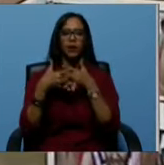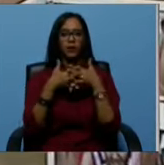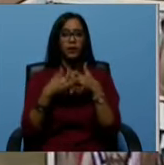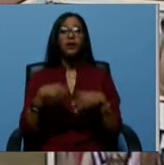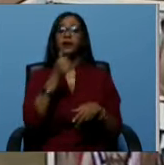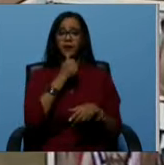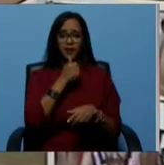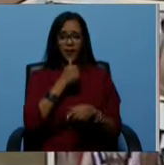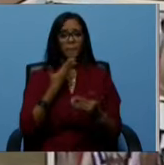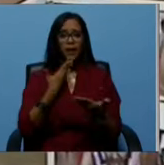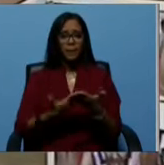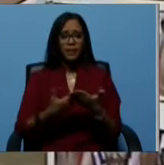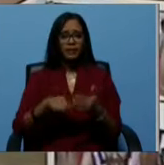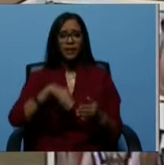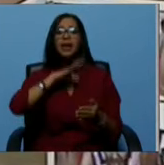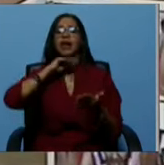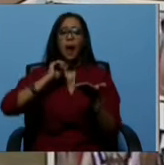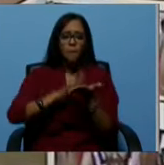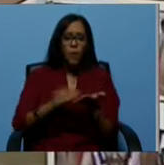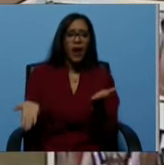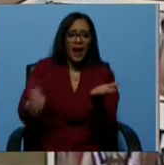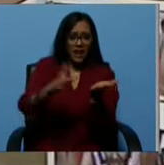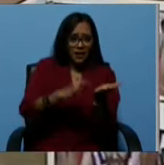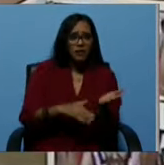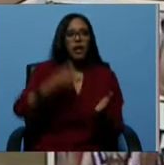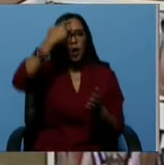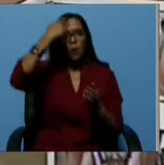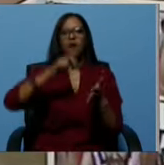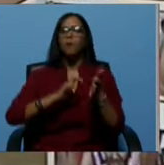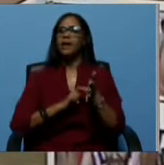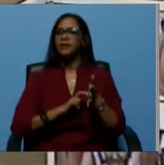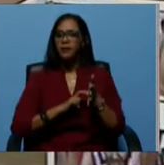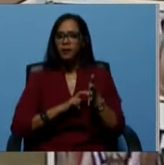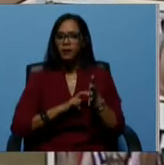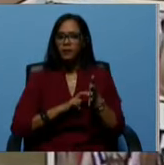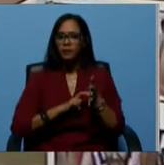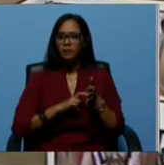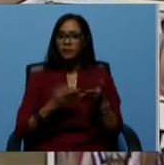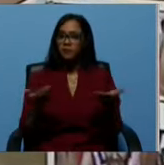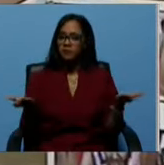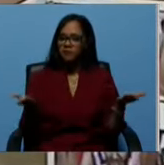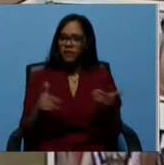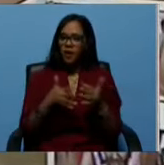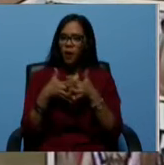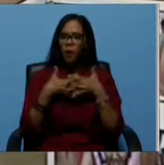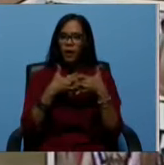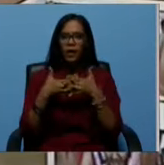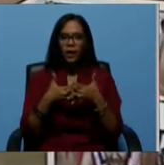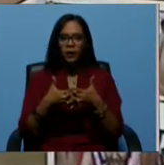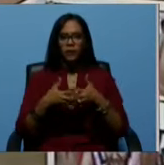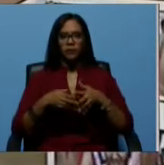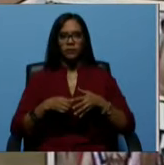¿Quién permite la masacre y promueve la masacre al pueblo palestino? Los Estados Unidos.